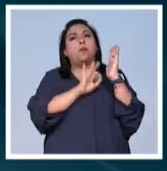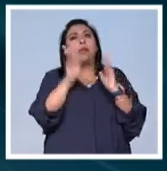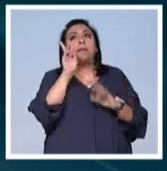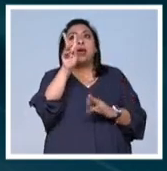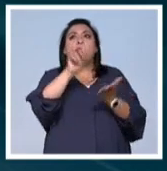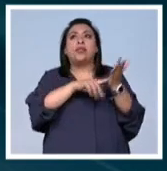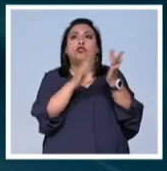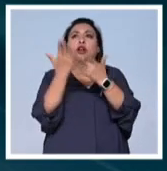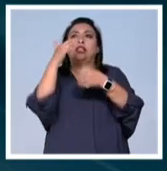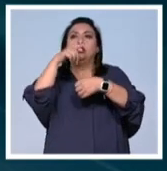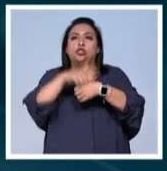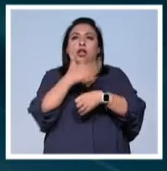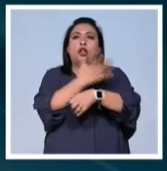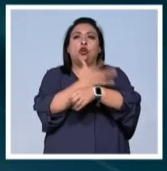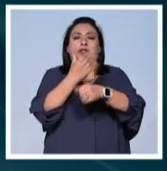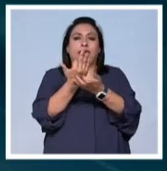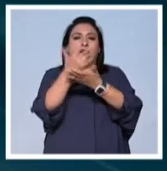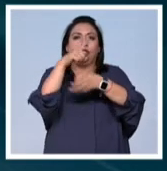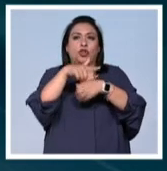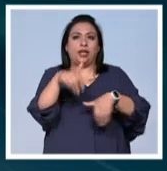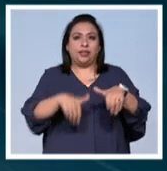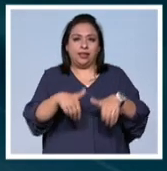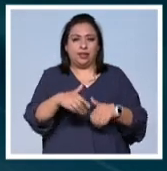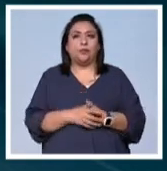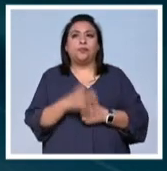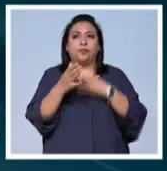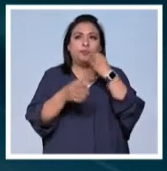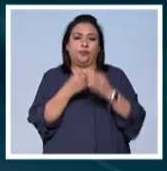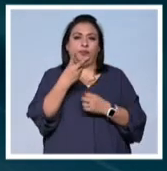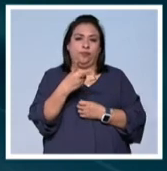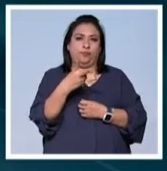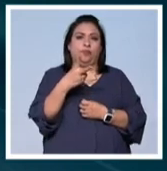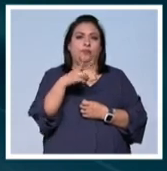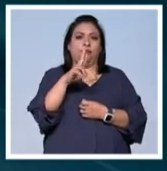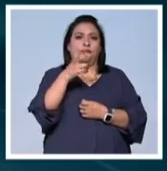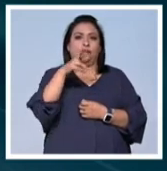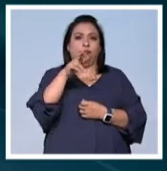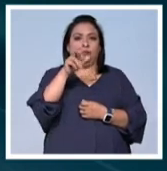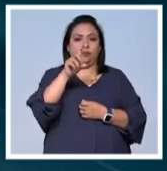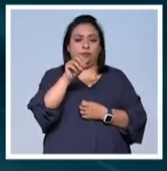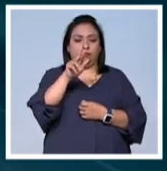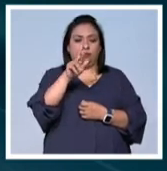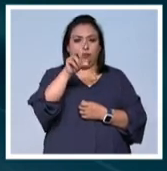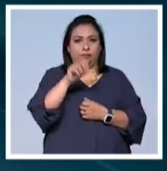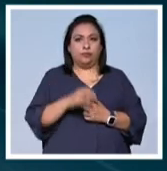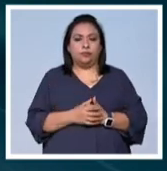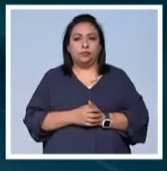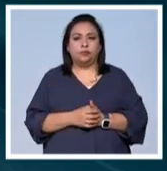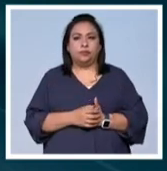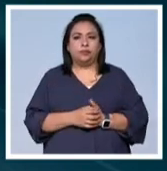encontrar en las redes sociales de la coordinación Nacional de teatro Noticias 22 Rodrigo peredo